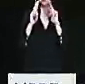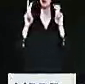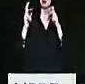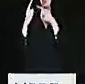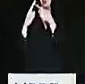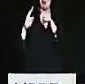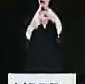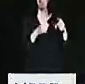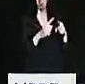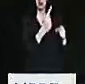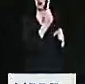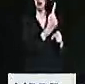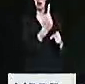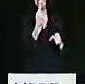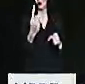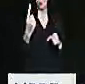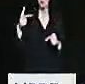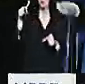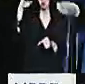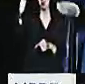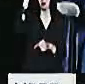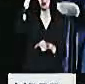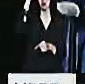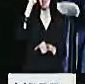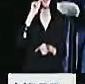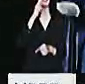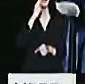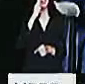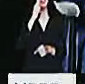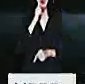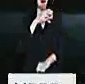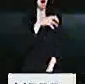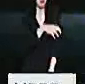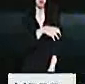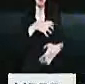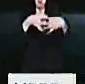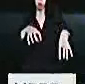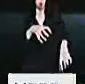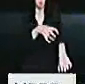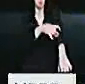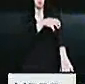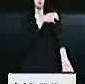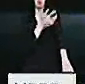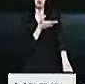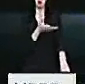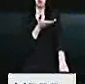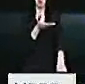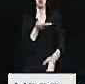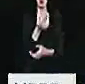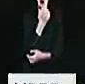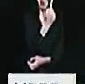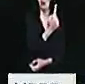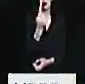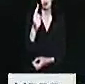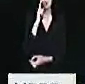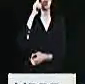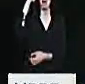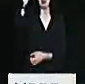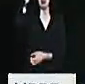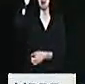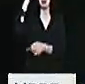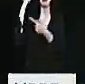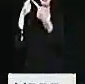vista del área de cada uno, además de lo que significa la descentralización. Es interesante el tema porque además ustedes traen backgrounds distintos, experiencias